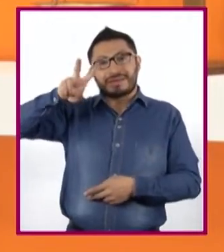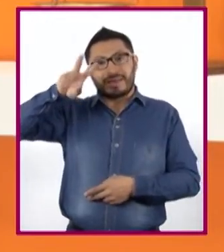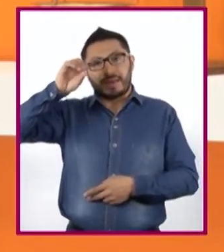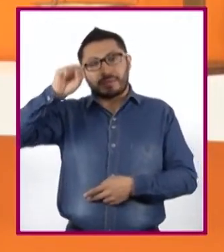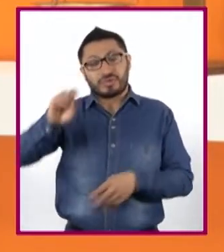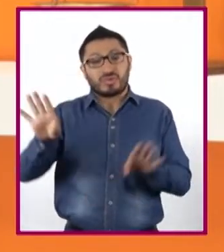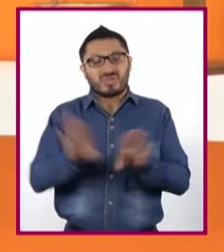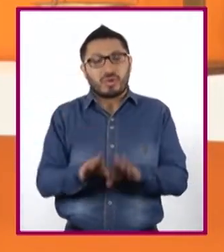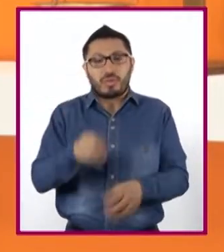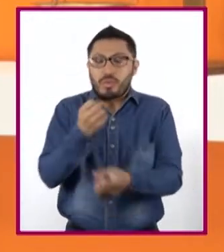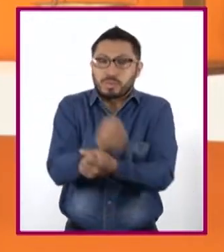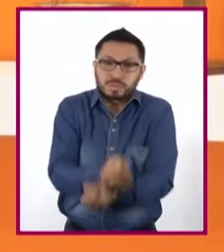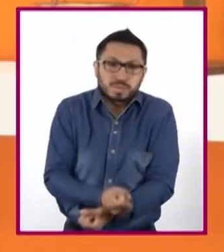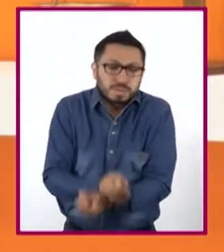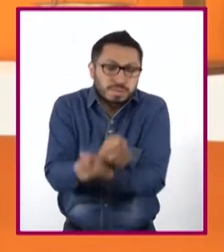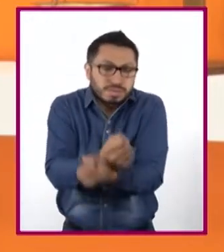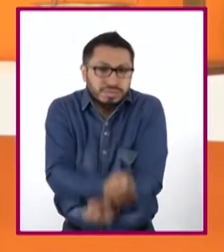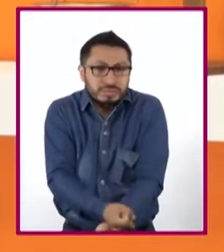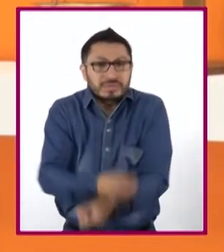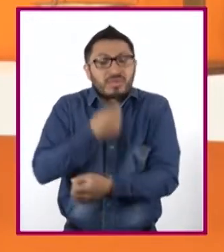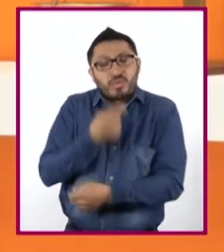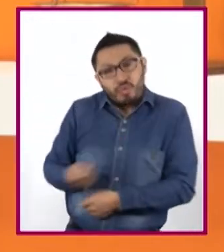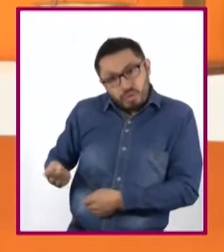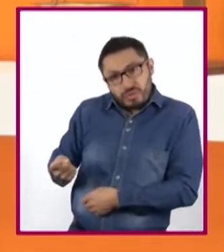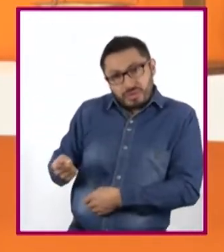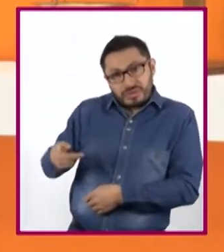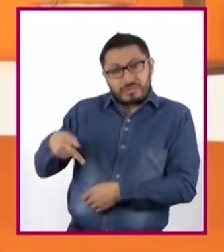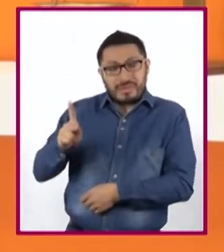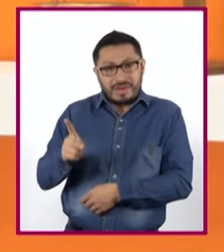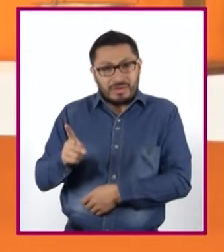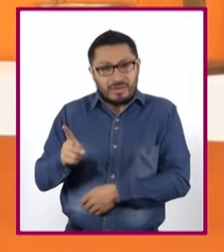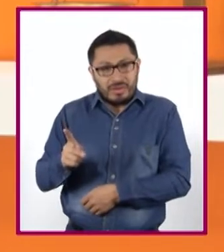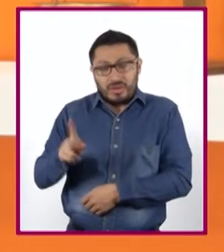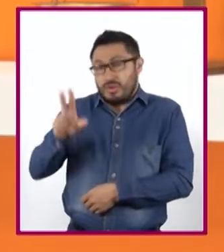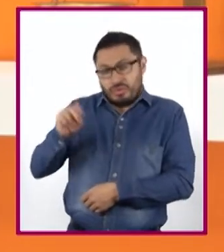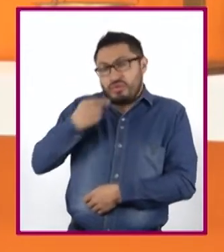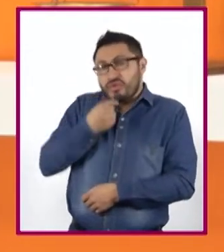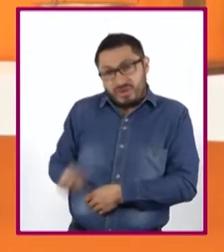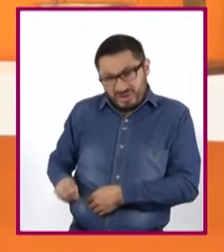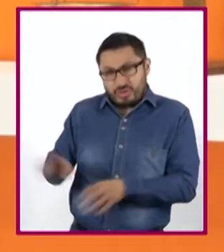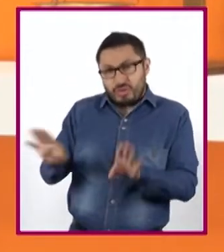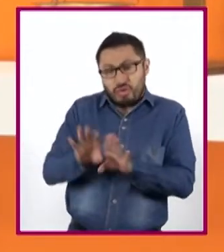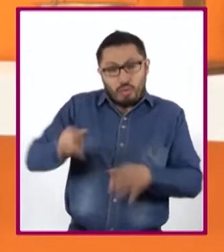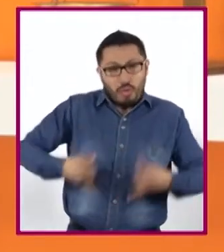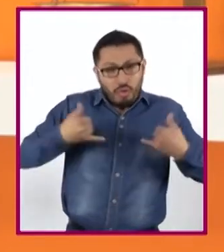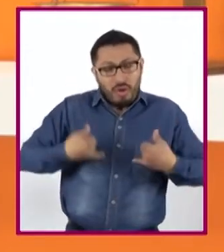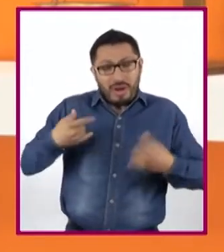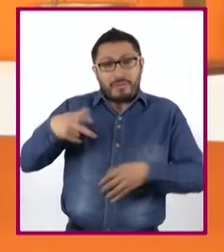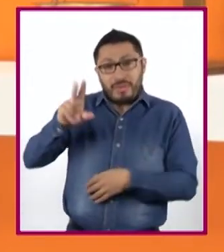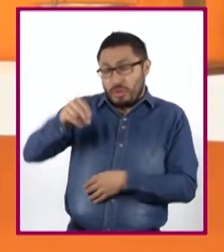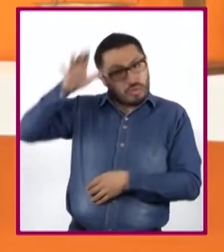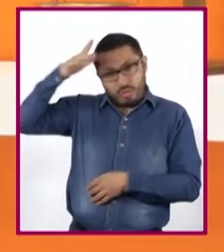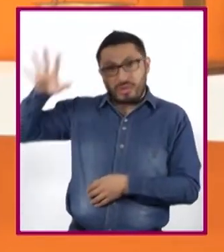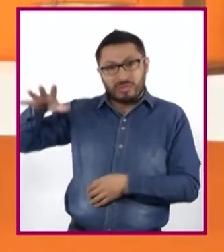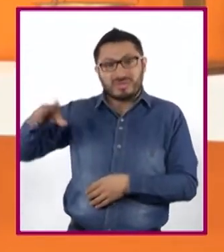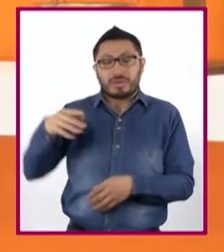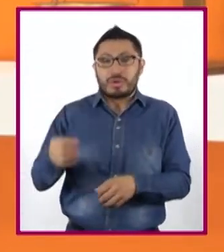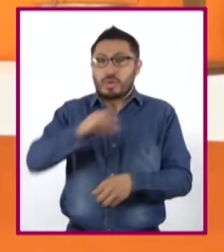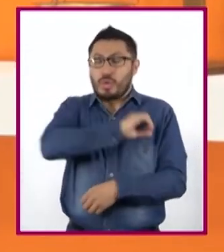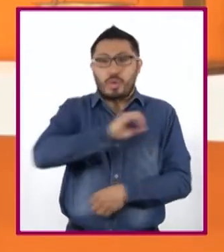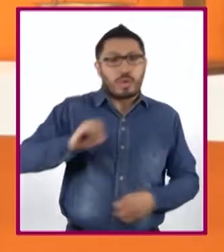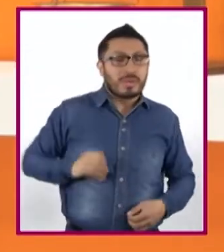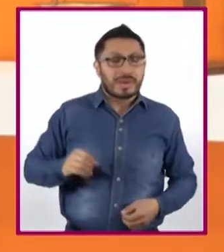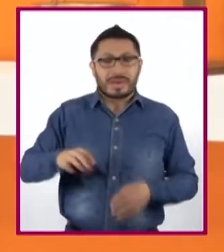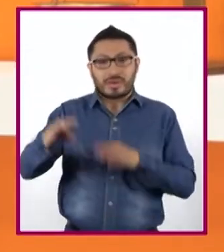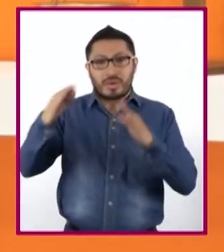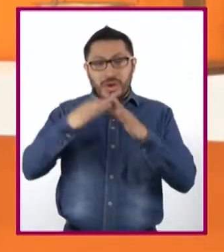de haber dejado de ser pequeños, pero aún no ser adultos. Estaban obligados a trabajar como ayudantes en la casa o en